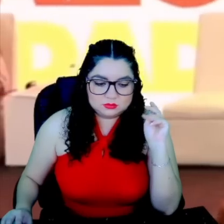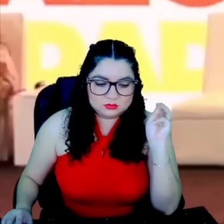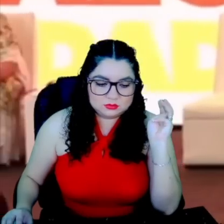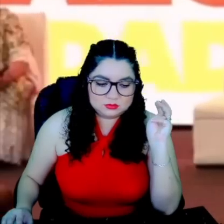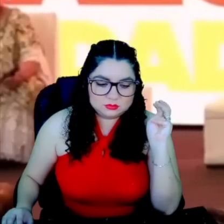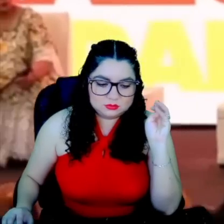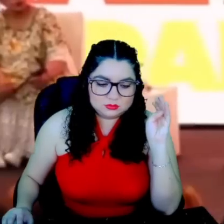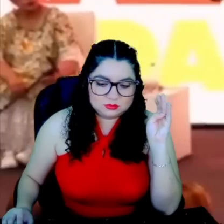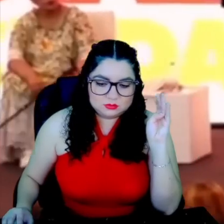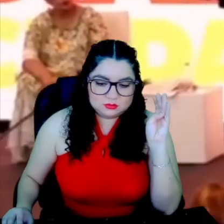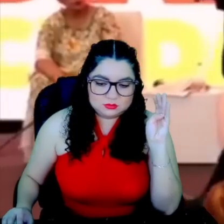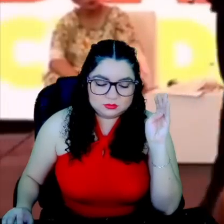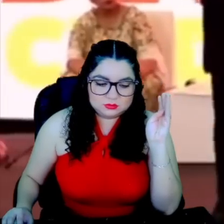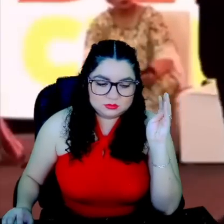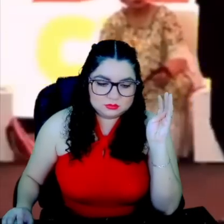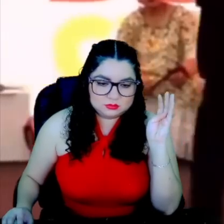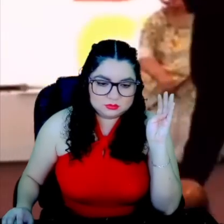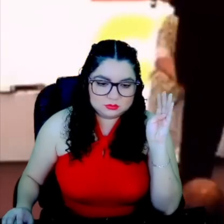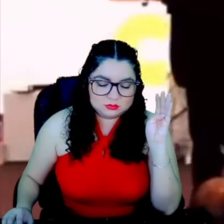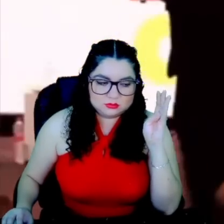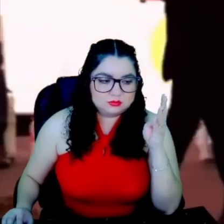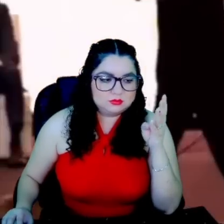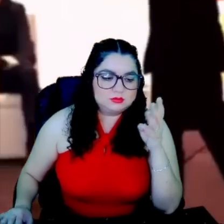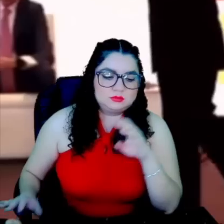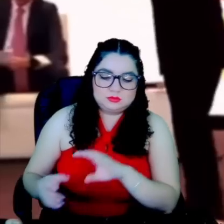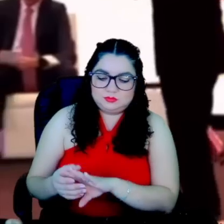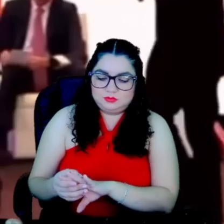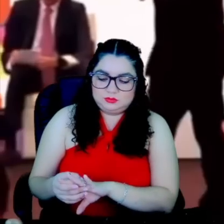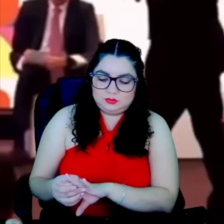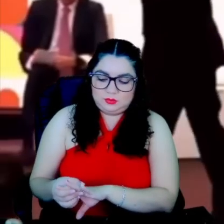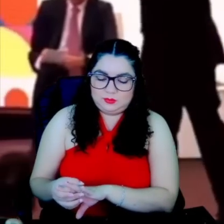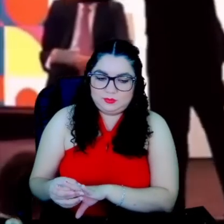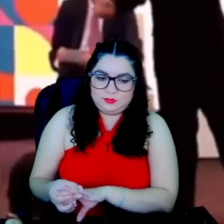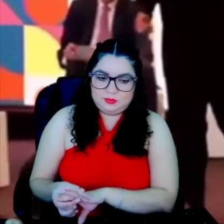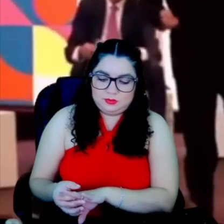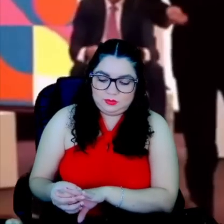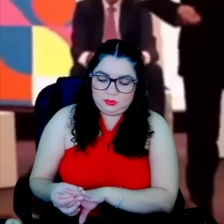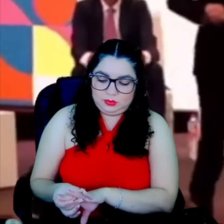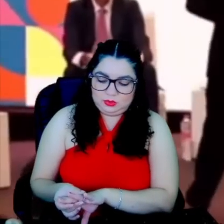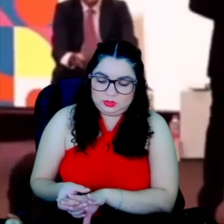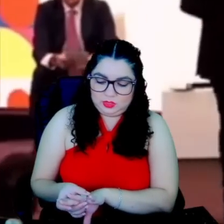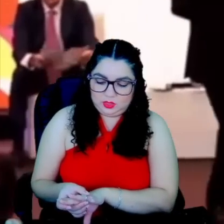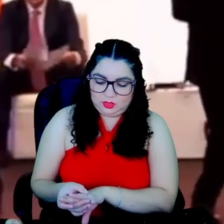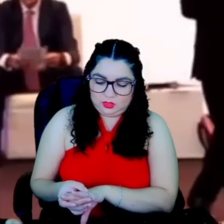reconstruirlas, innovarlas, mejorarlas, aprender de nuestros errores y sacar adelante mucho